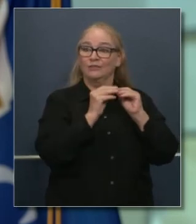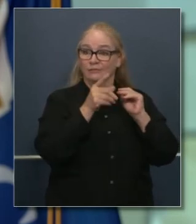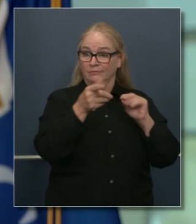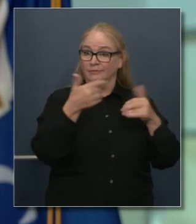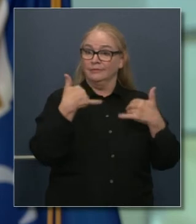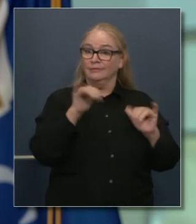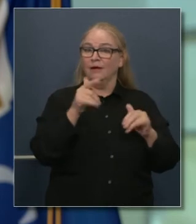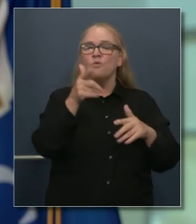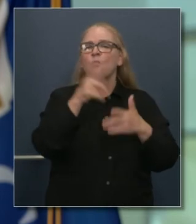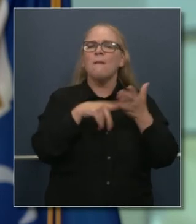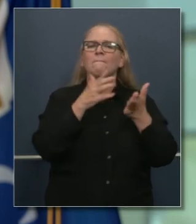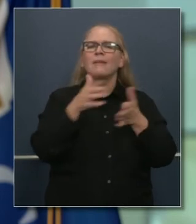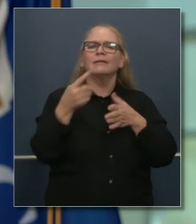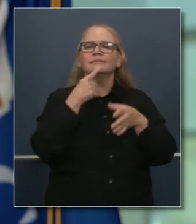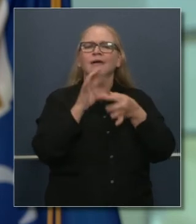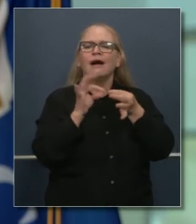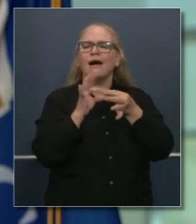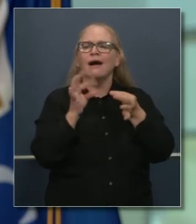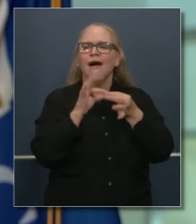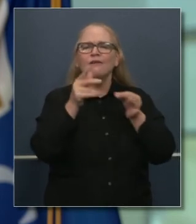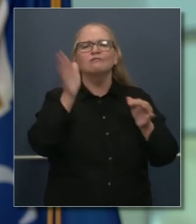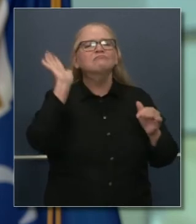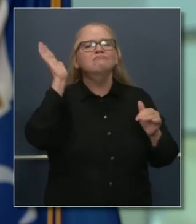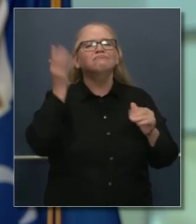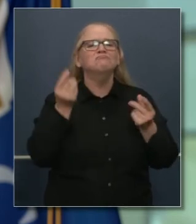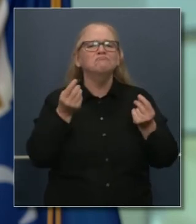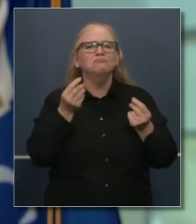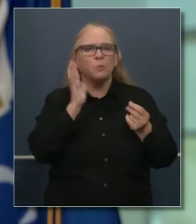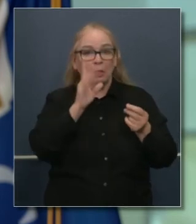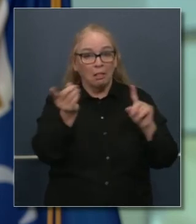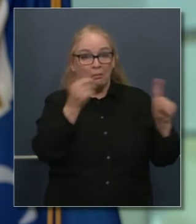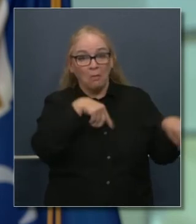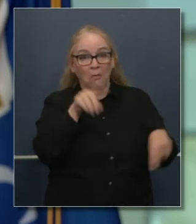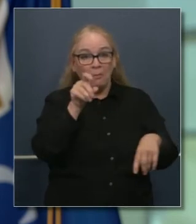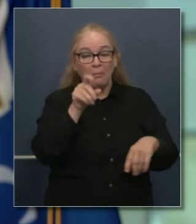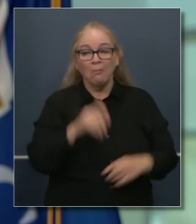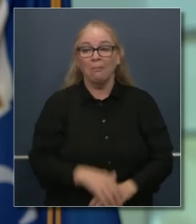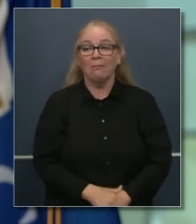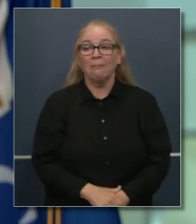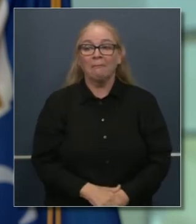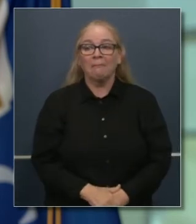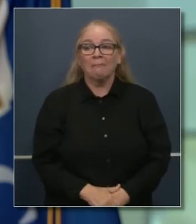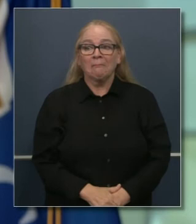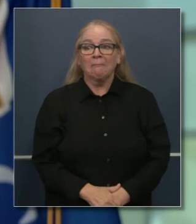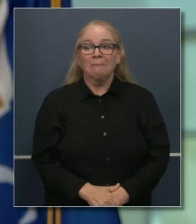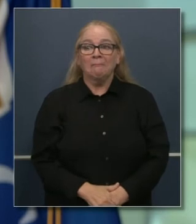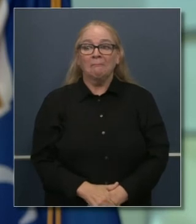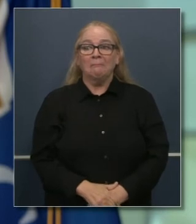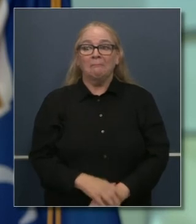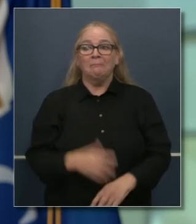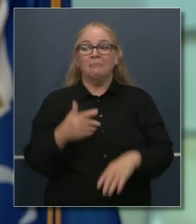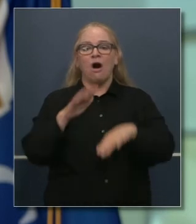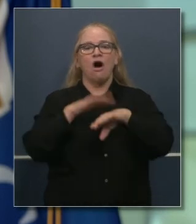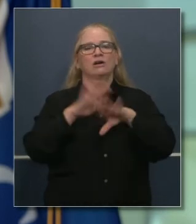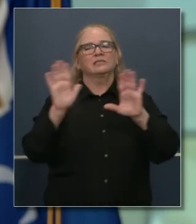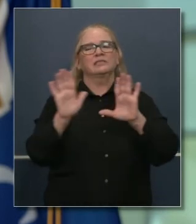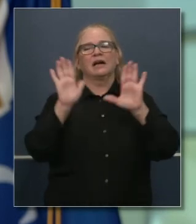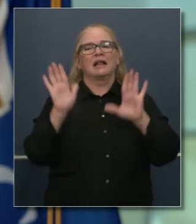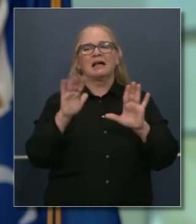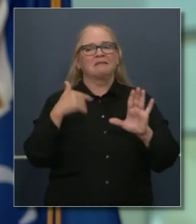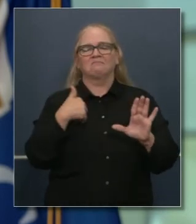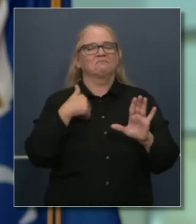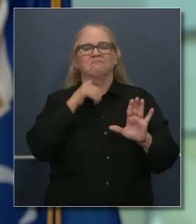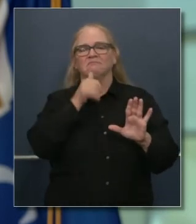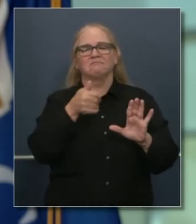busca usted esta semana aprecio eso así que ningún discurso directo el domingo más